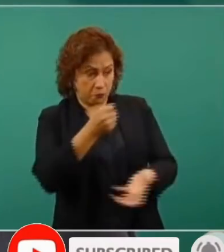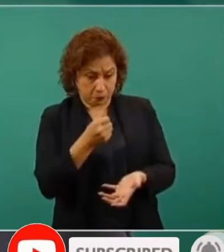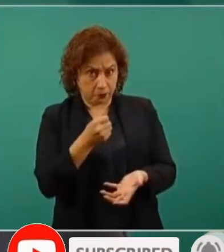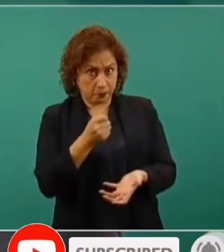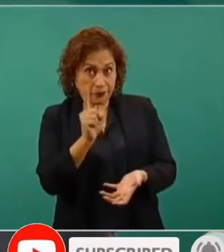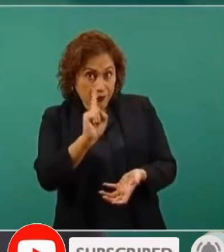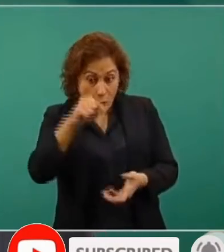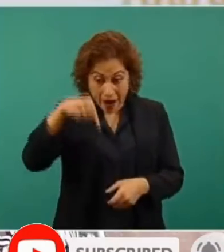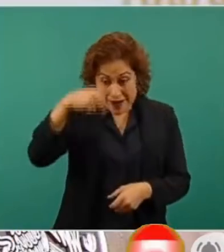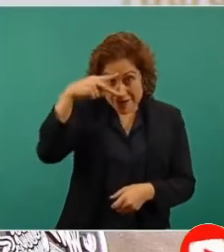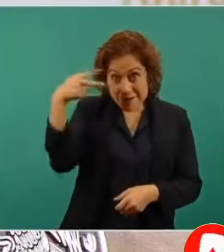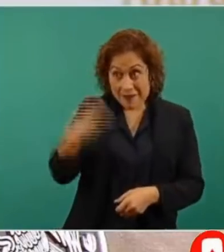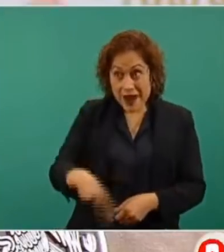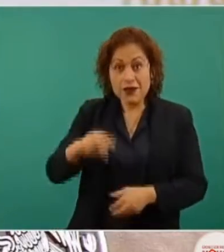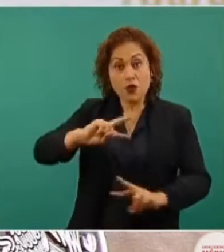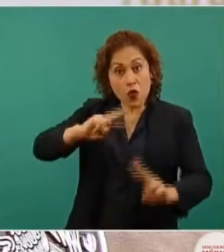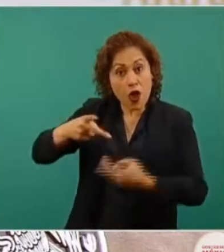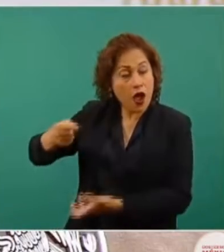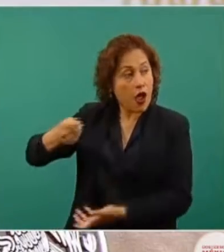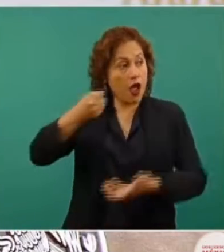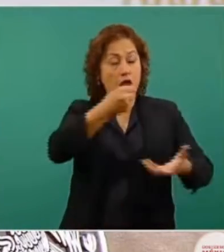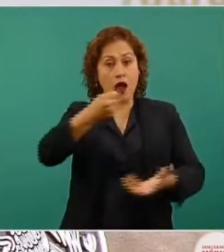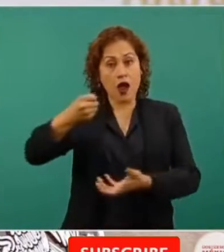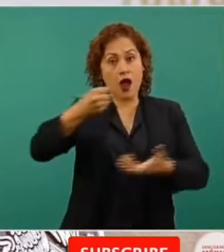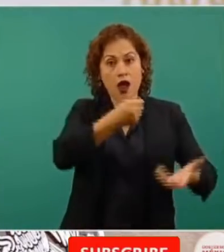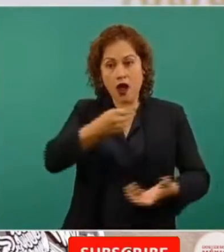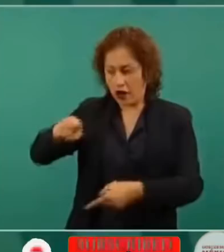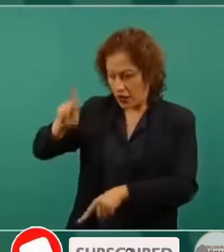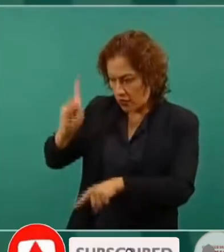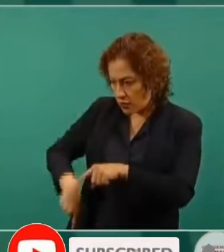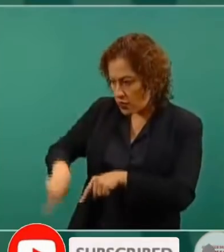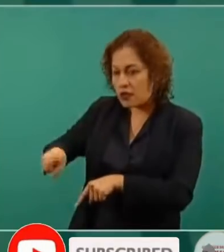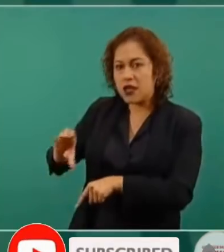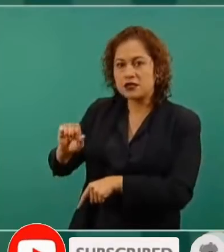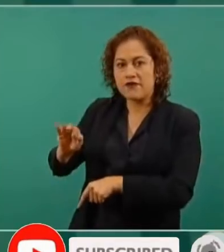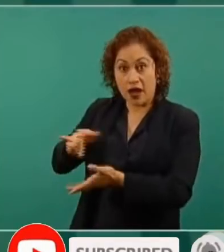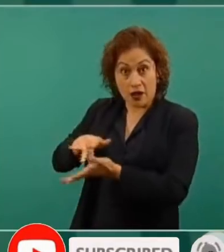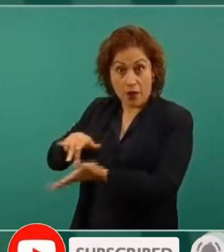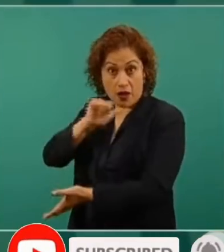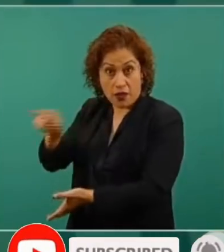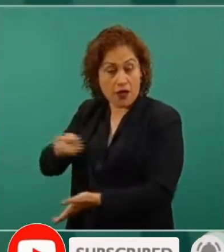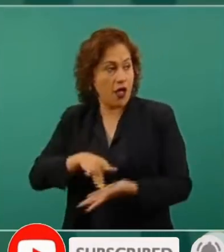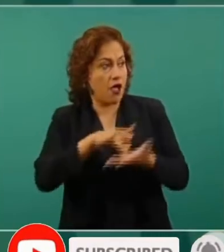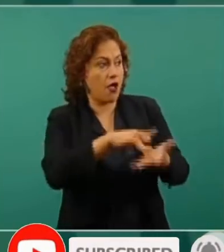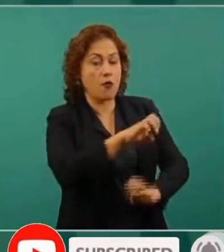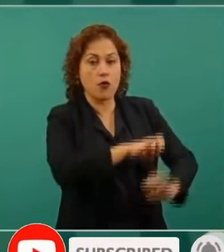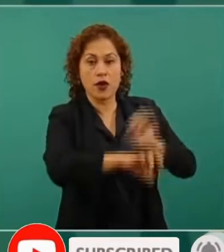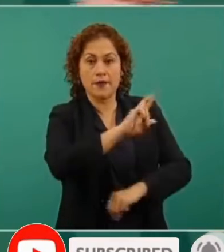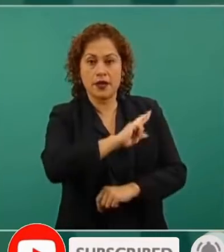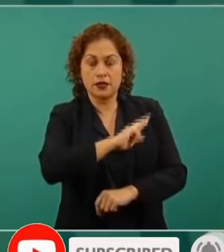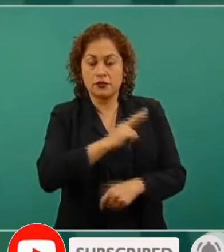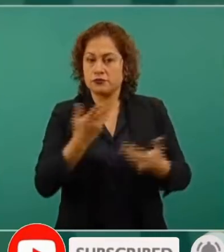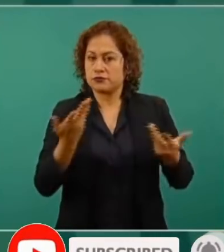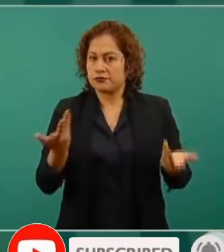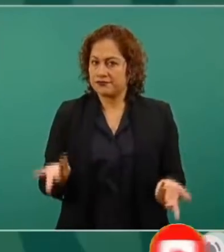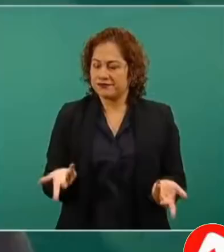se los dieron en contra de la CFE. En lugar de apoyar a la CFE, apoyan a estas empresas que llegan